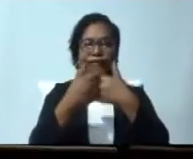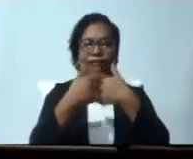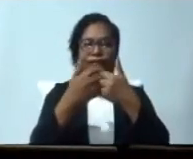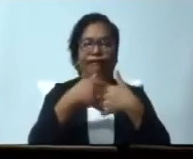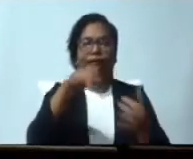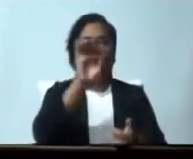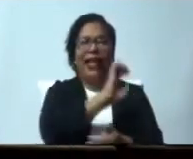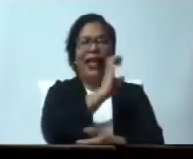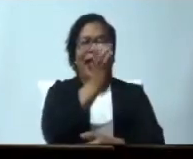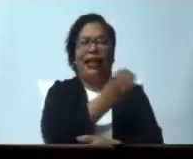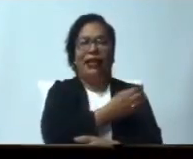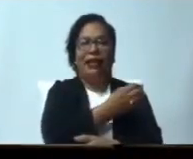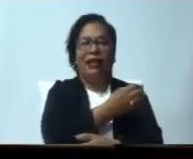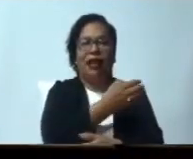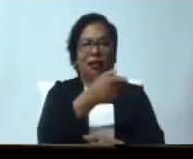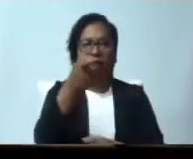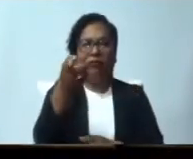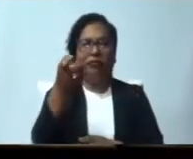días.